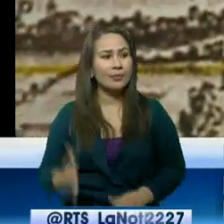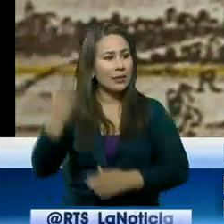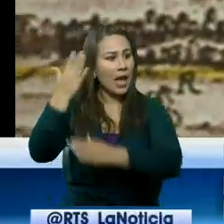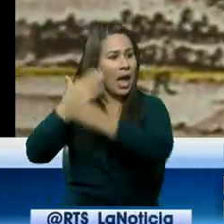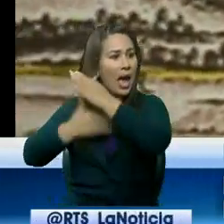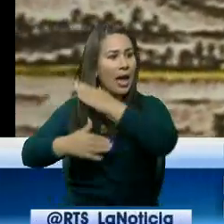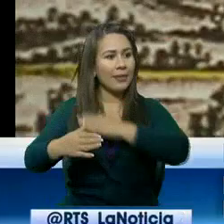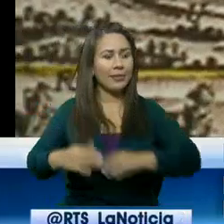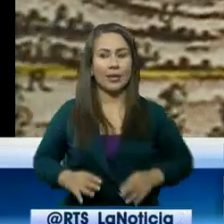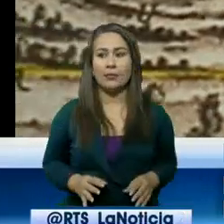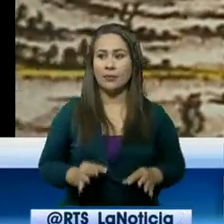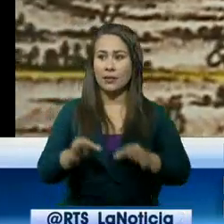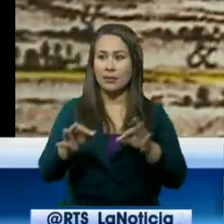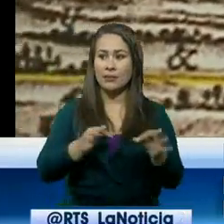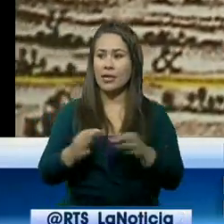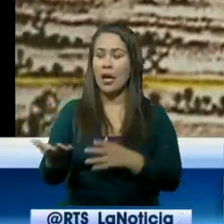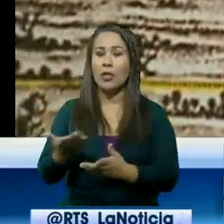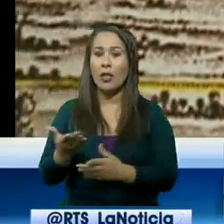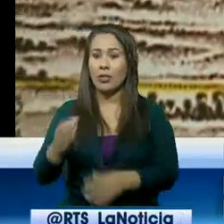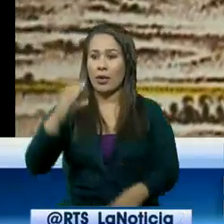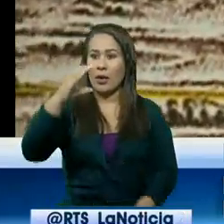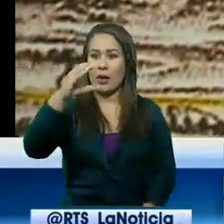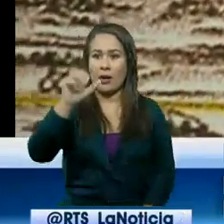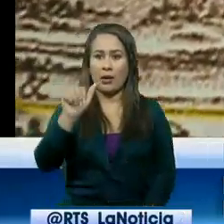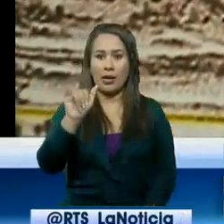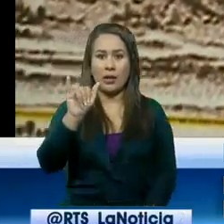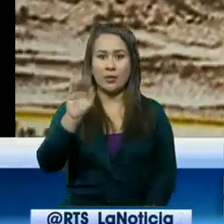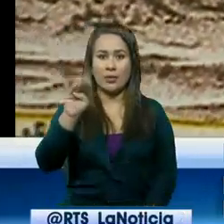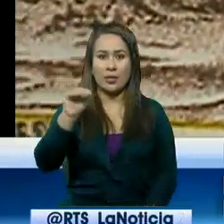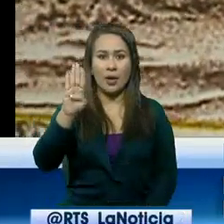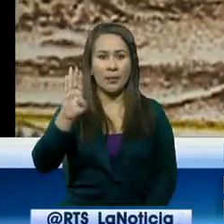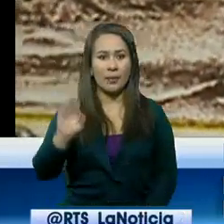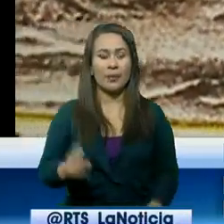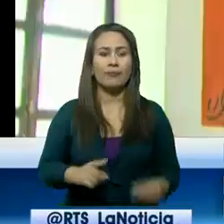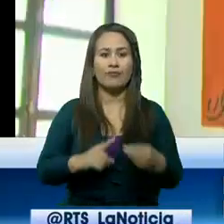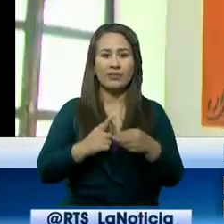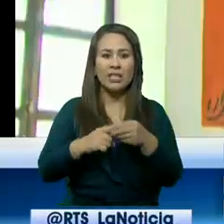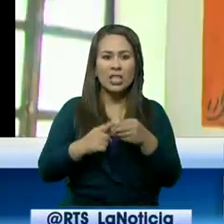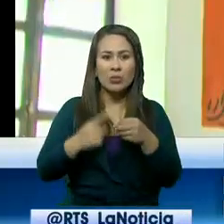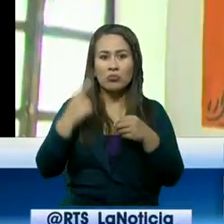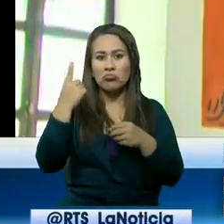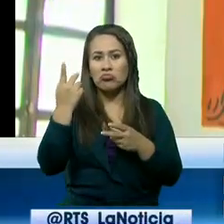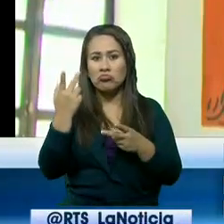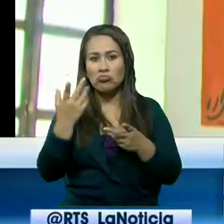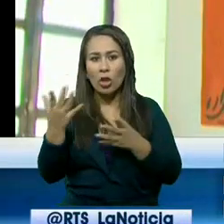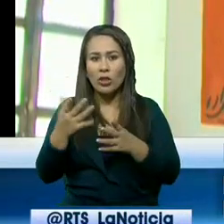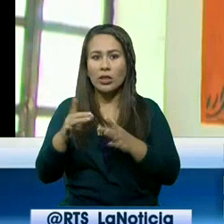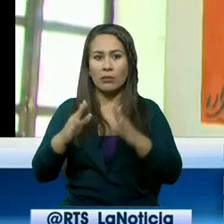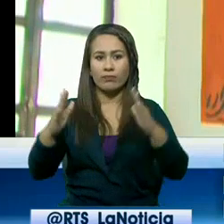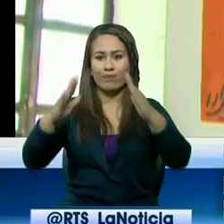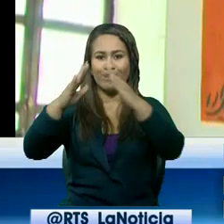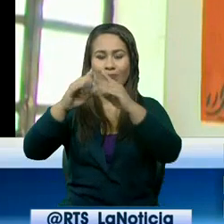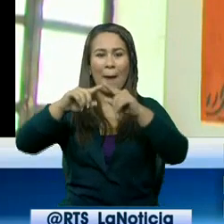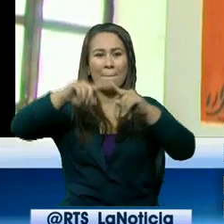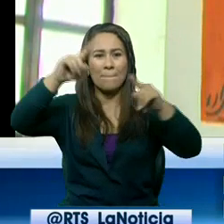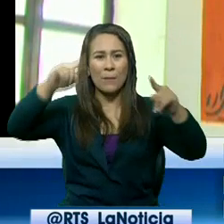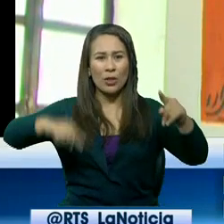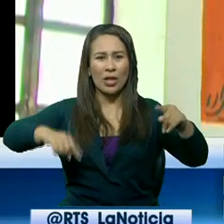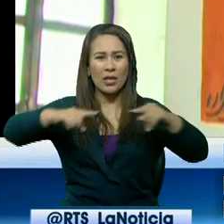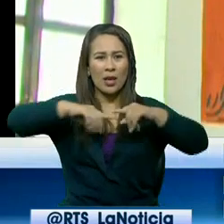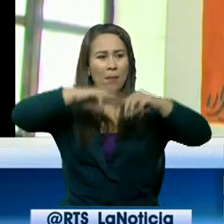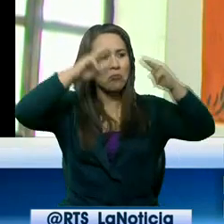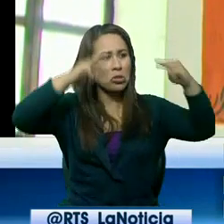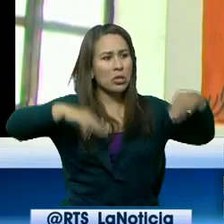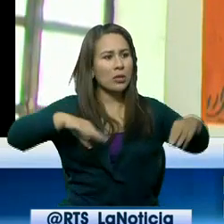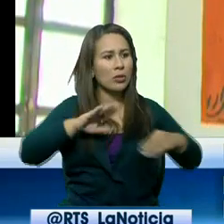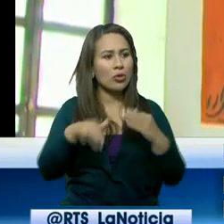prehispánicos, como la cultura Cayambi, la cultura Quitucaranqui, que con sus pirámides, sus rampas. Cada uno de estos sitios